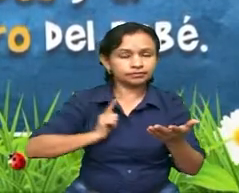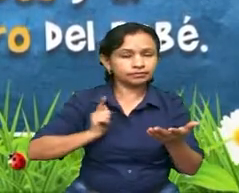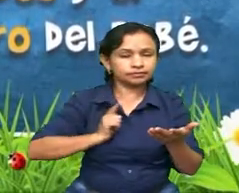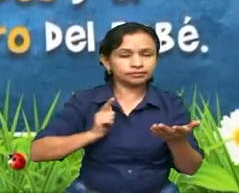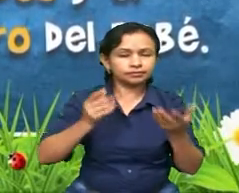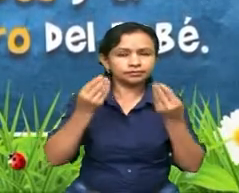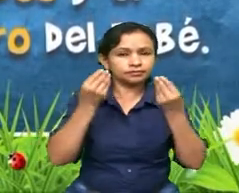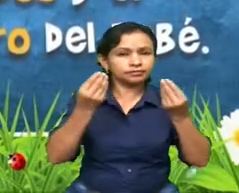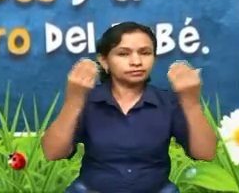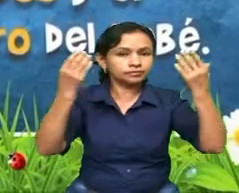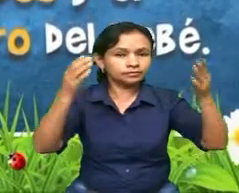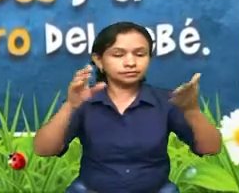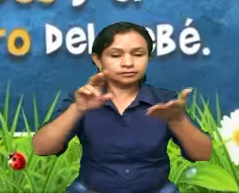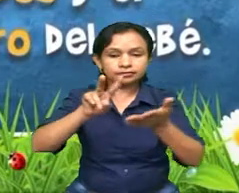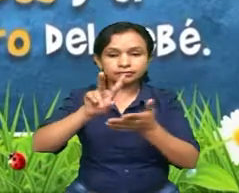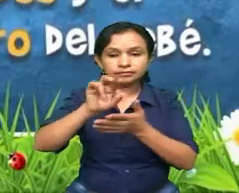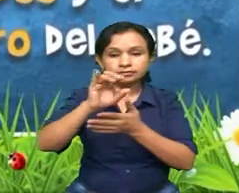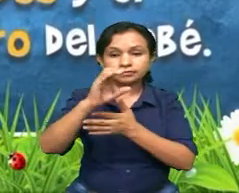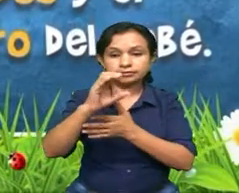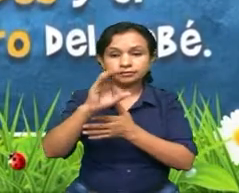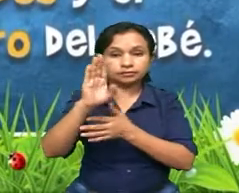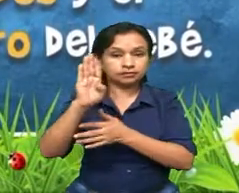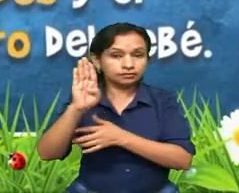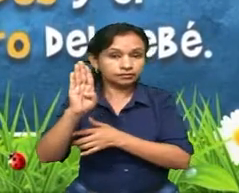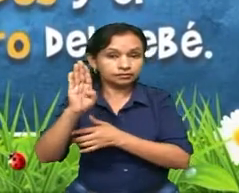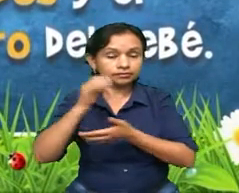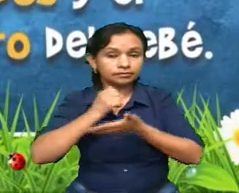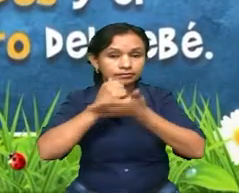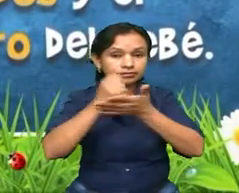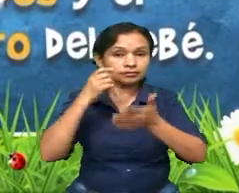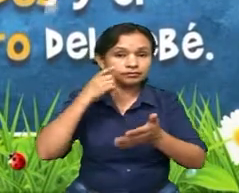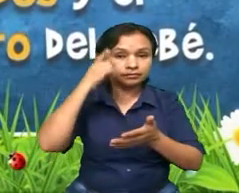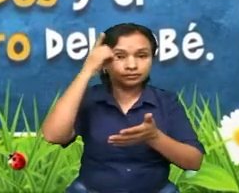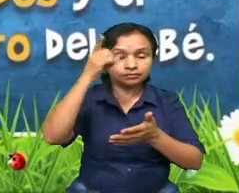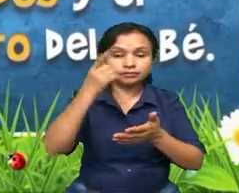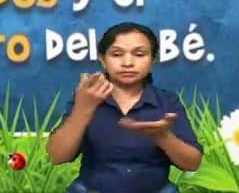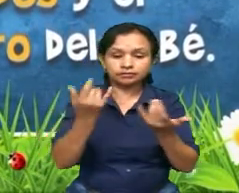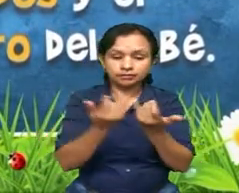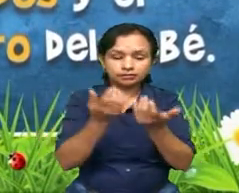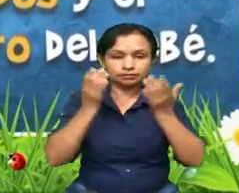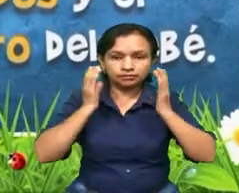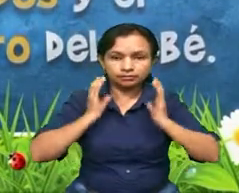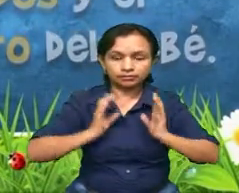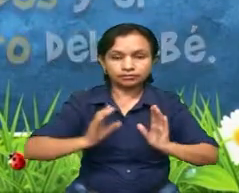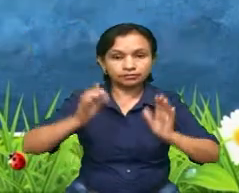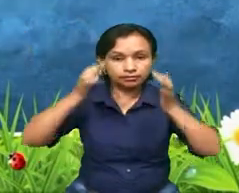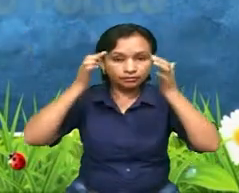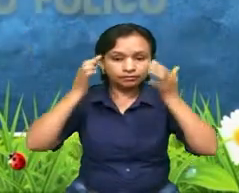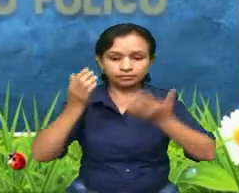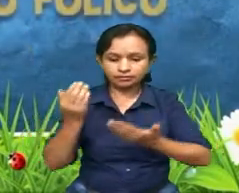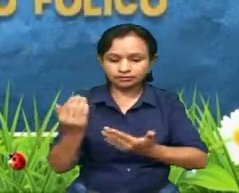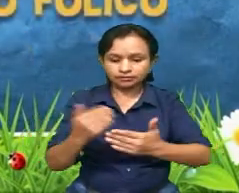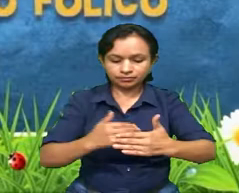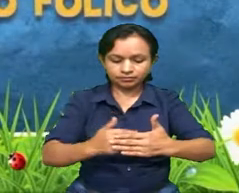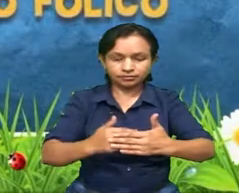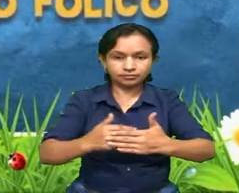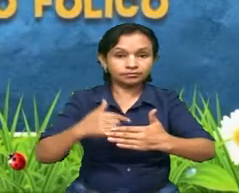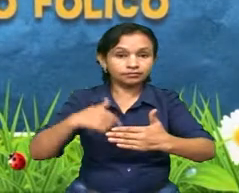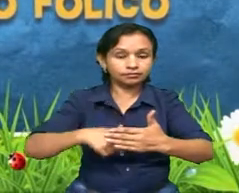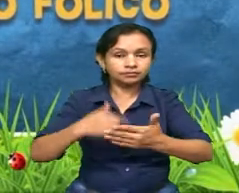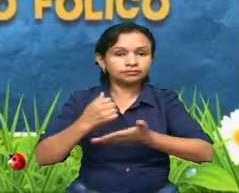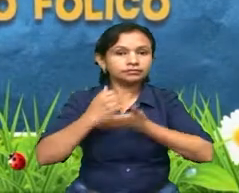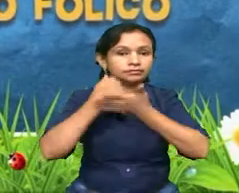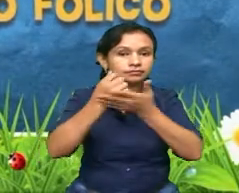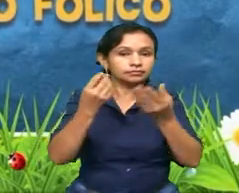gran cantidad de vitaminas C y B, que ayudan en el desarrollo de los tejidos y el cerebro del bebé. Además,